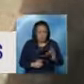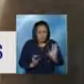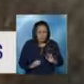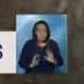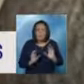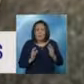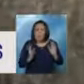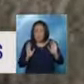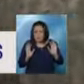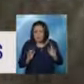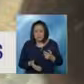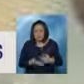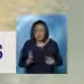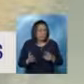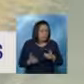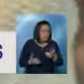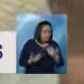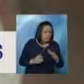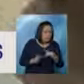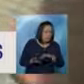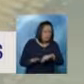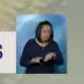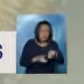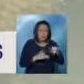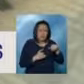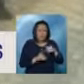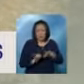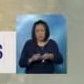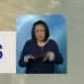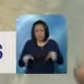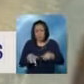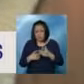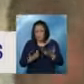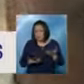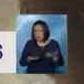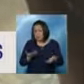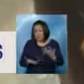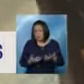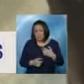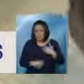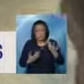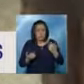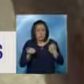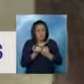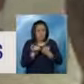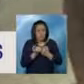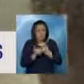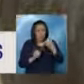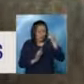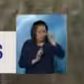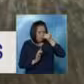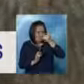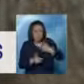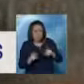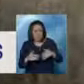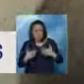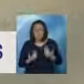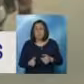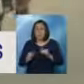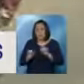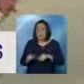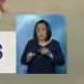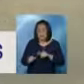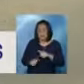están sacando... A ver, están ya retirándose del lugar. Si de repente ustedes no pueden apoyar con las imágenes porque no podemos nosotros, Romy,